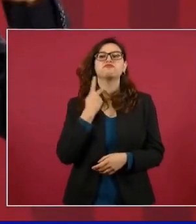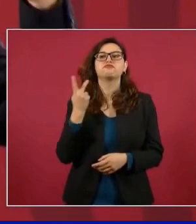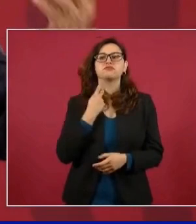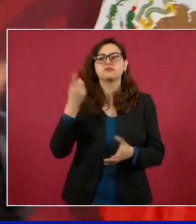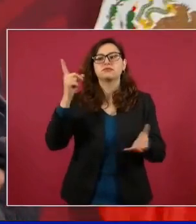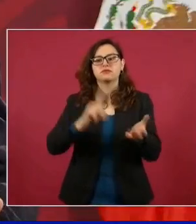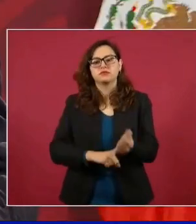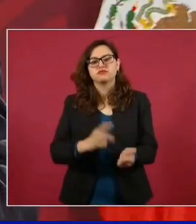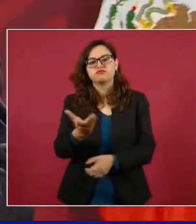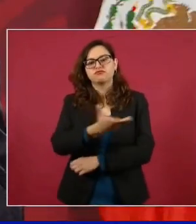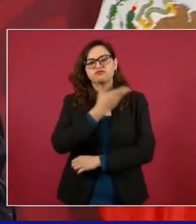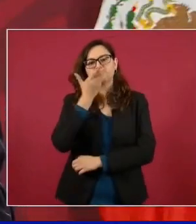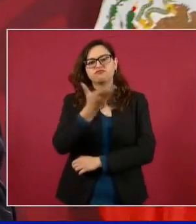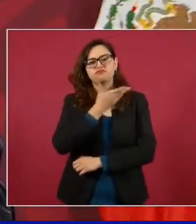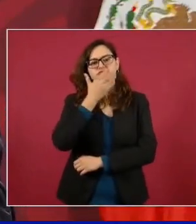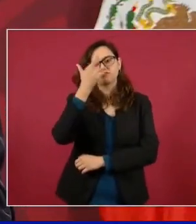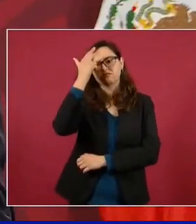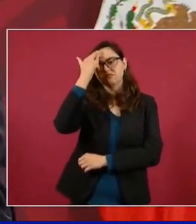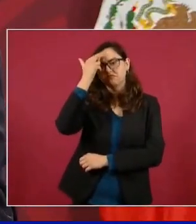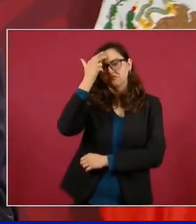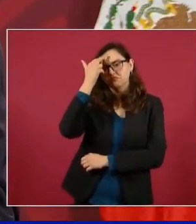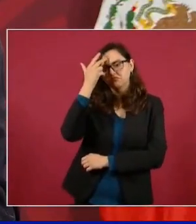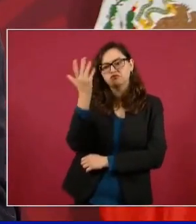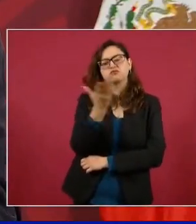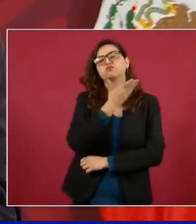de ahí viene el dedazo,